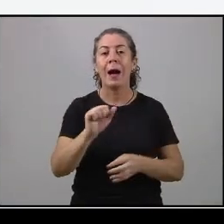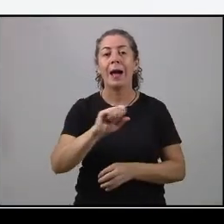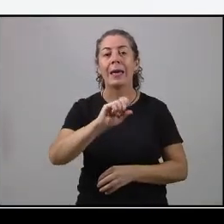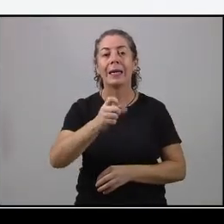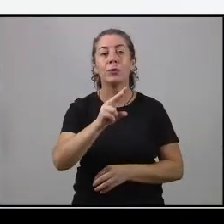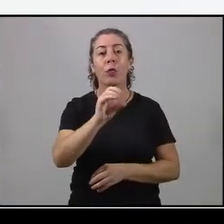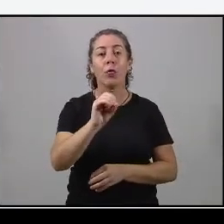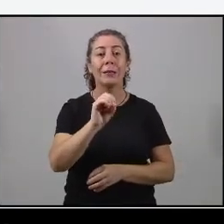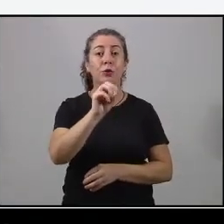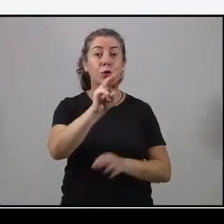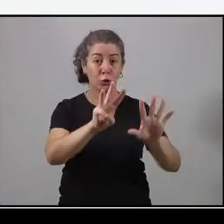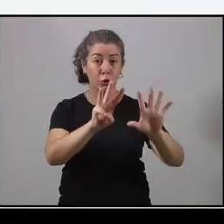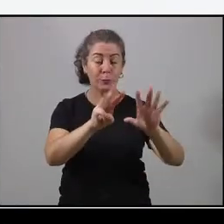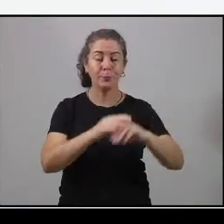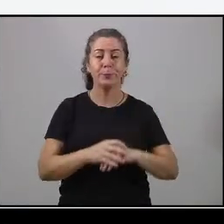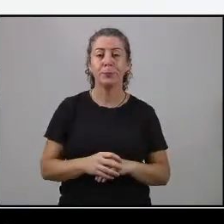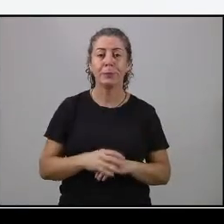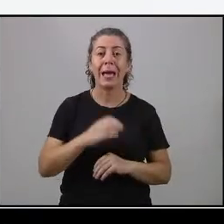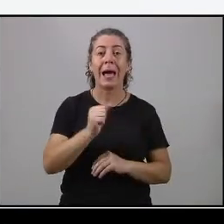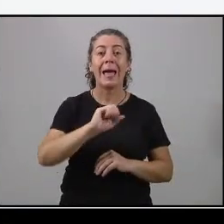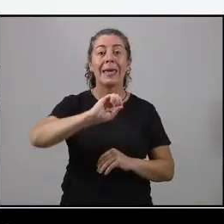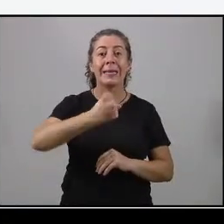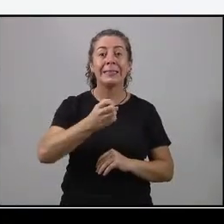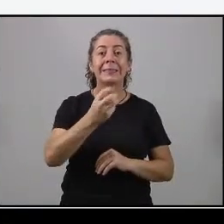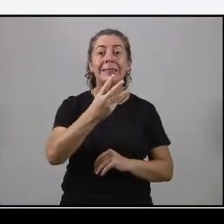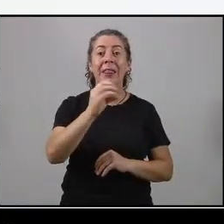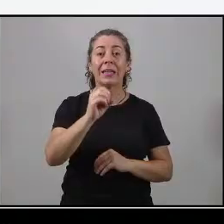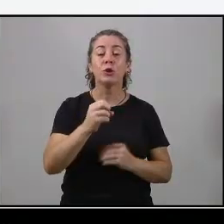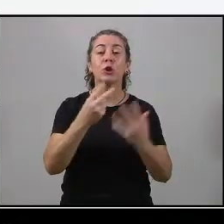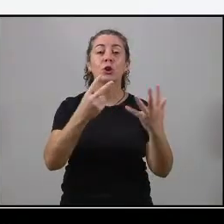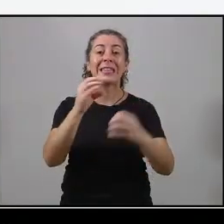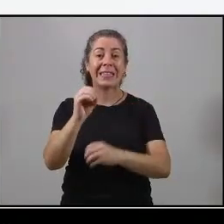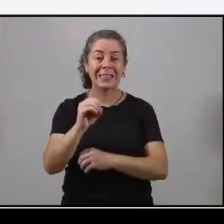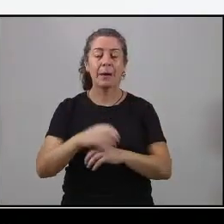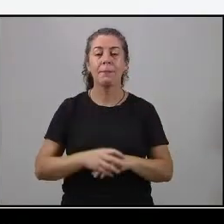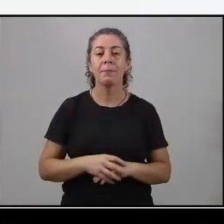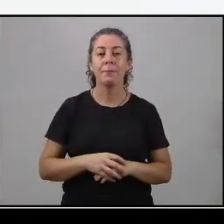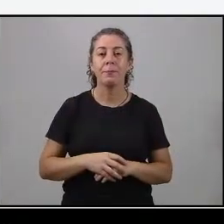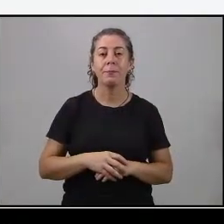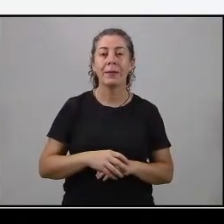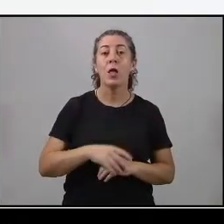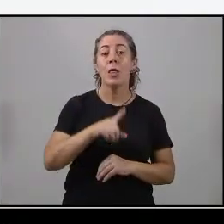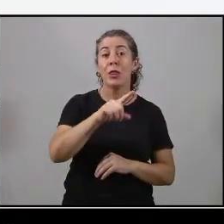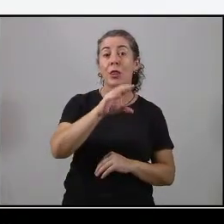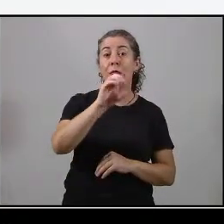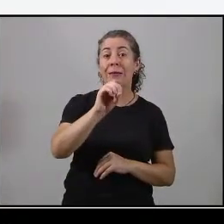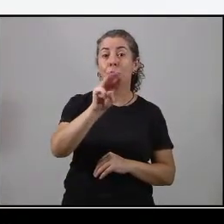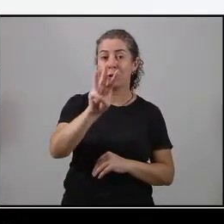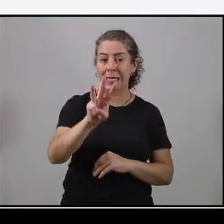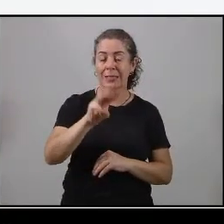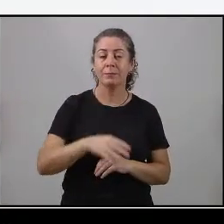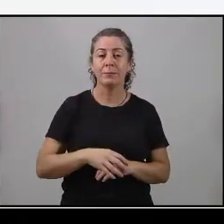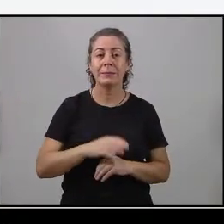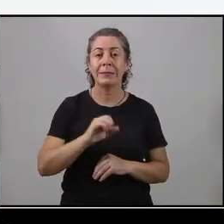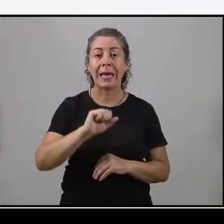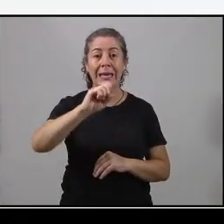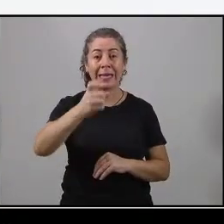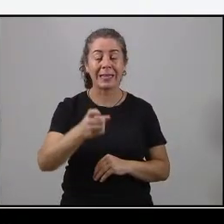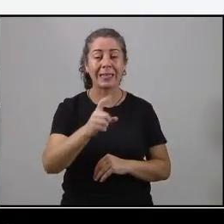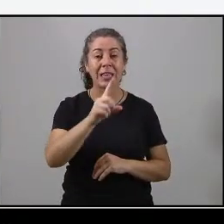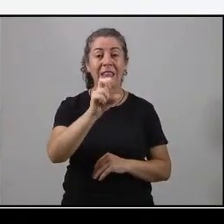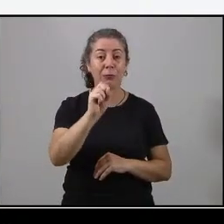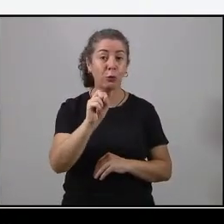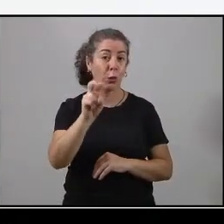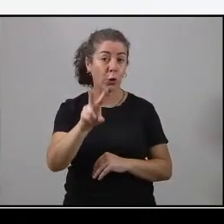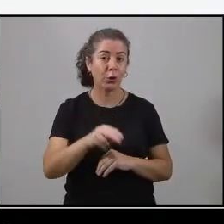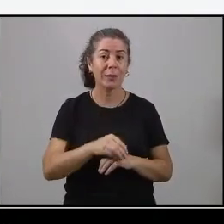EX 208, la EX 370, la EX 103, la EX